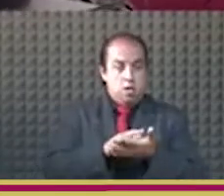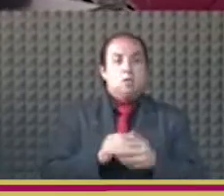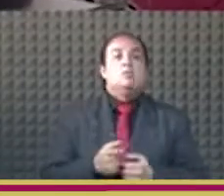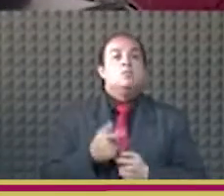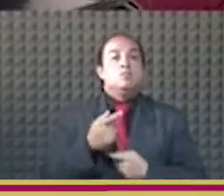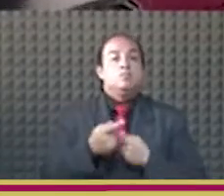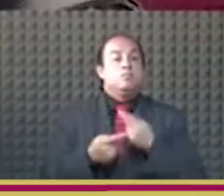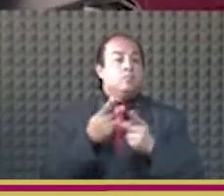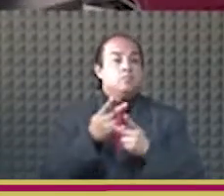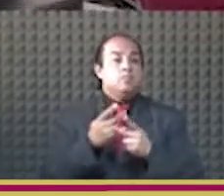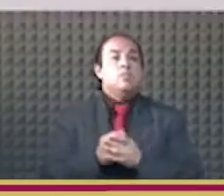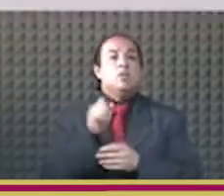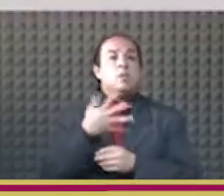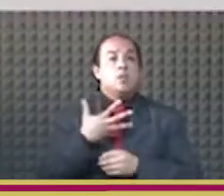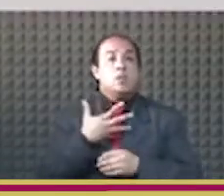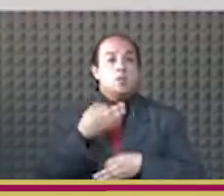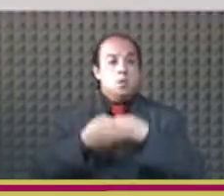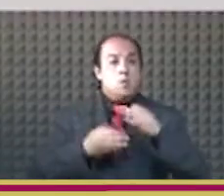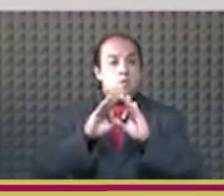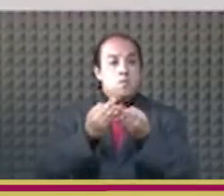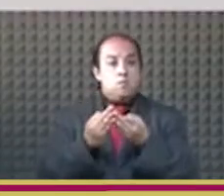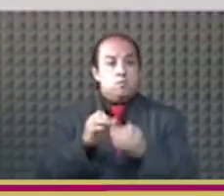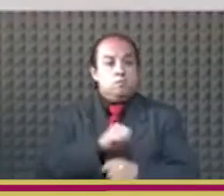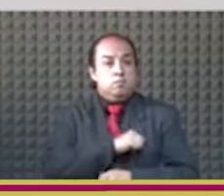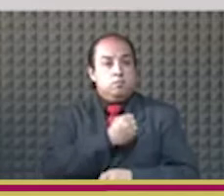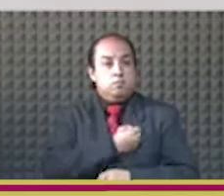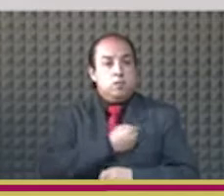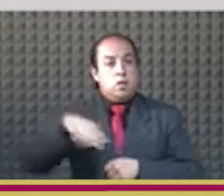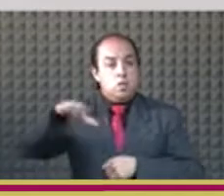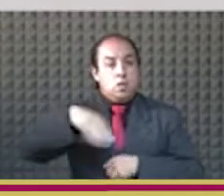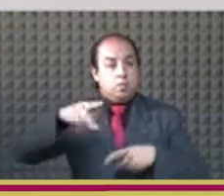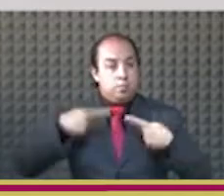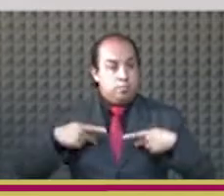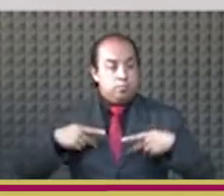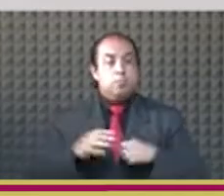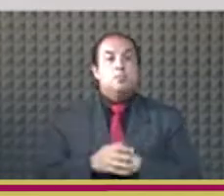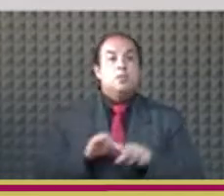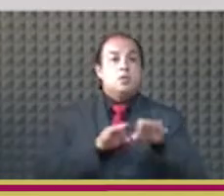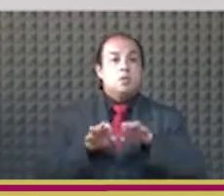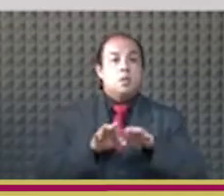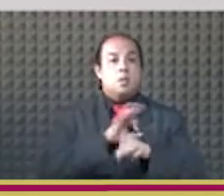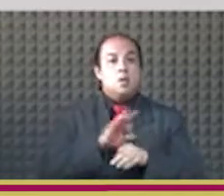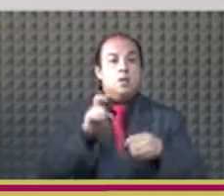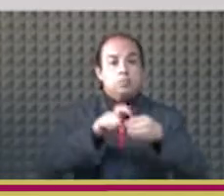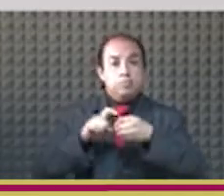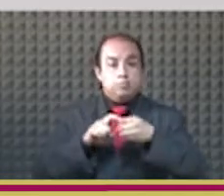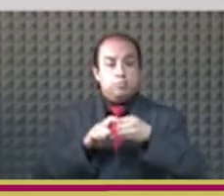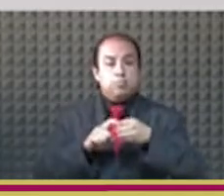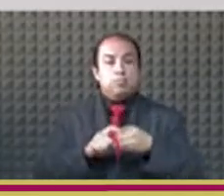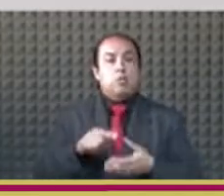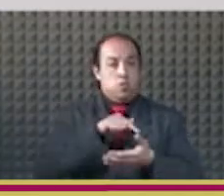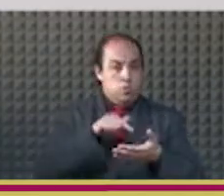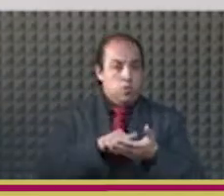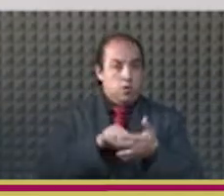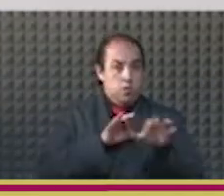Asimismo, como parte de las medidas sanitarias, los buscadores de empleo tendrán la posibilidad de aplicar a las vacantes de manera presencial